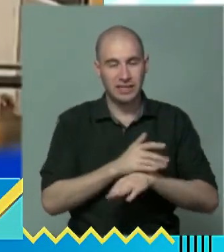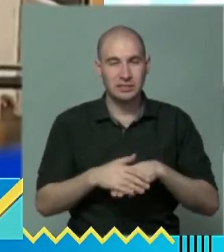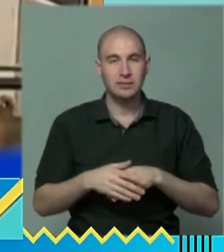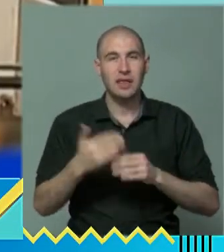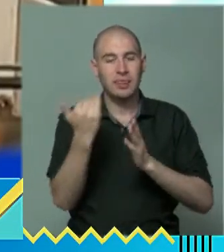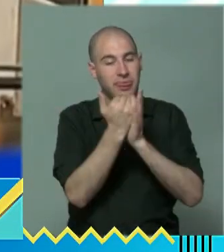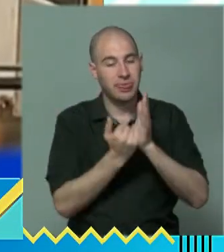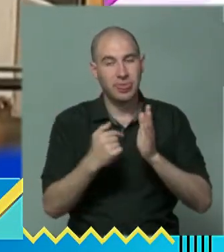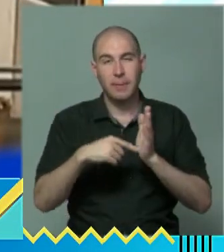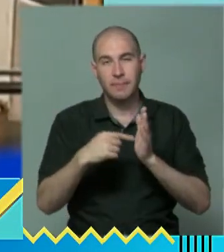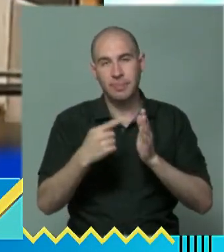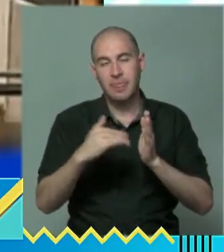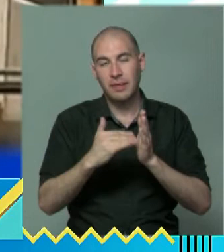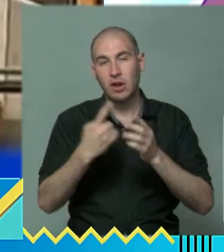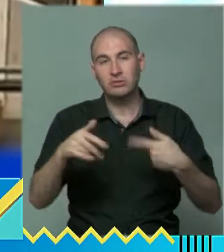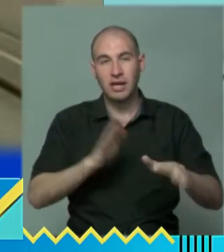determinadas situaciones